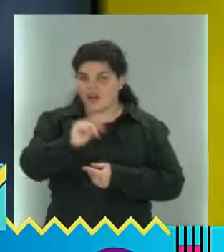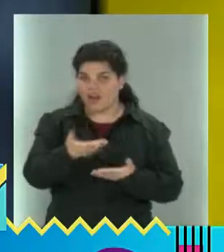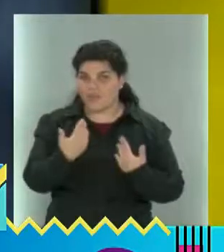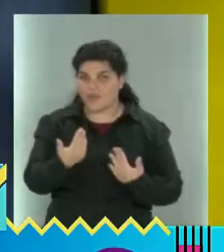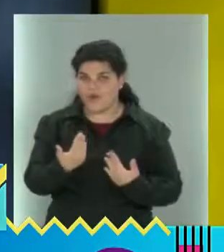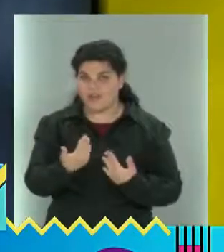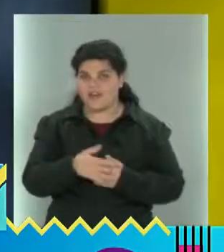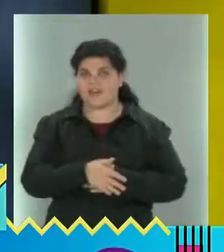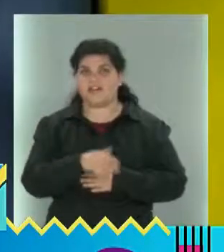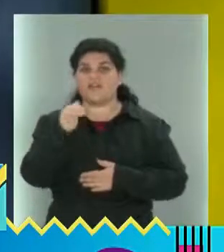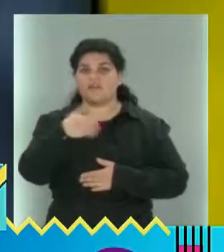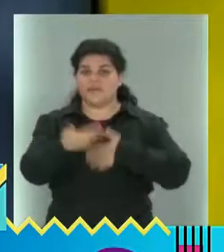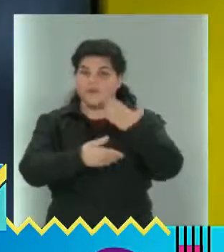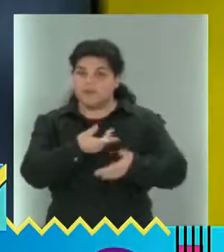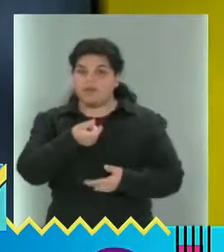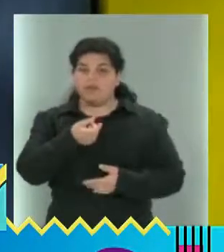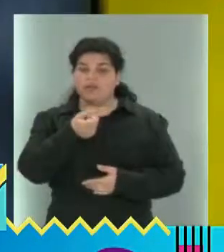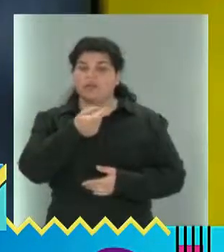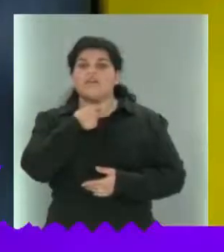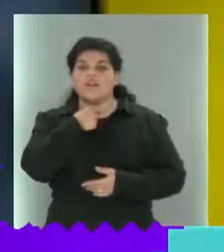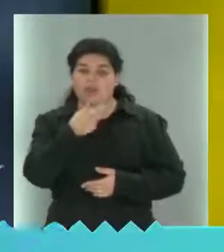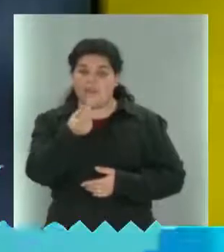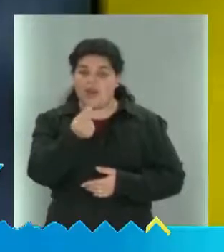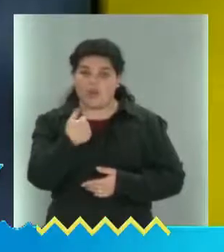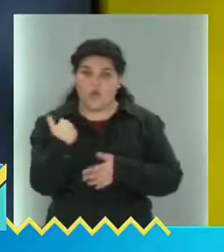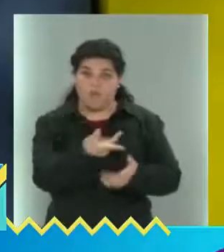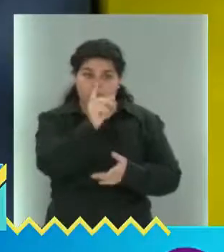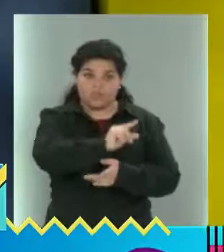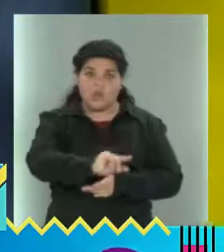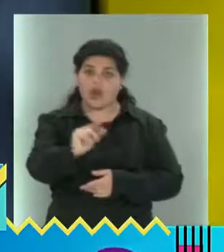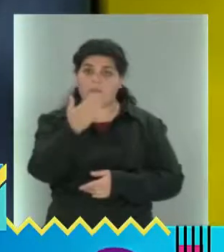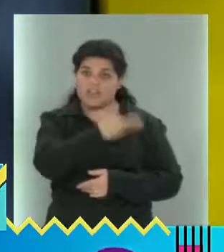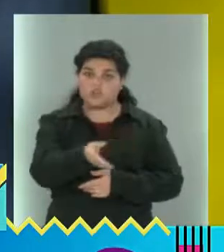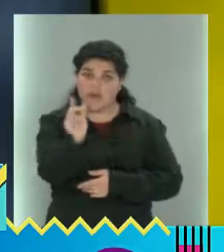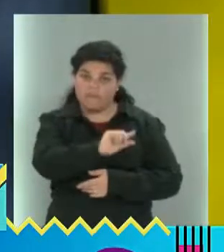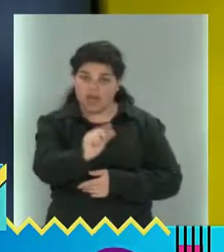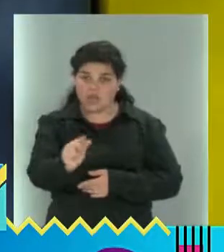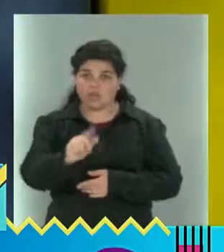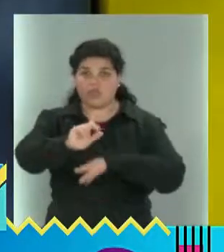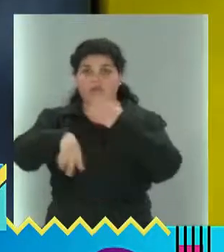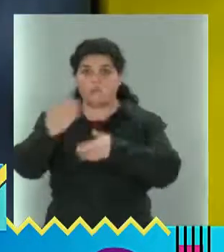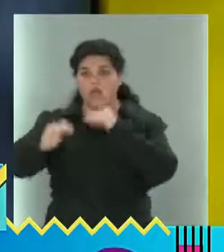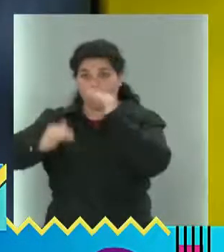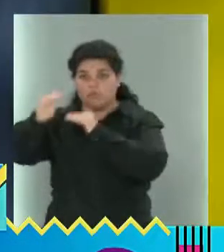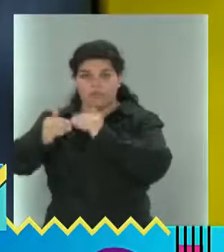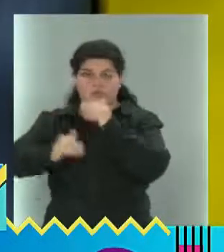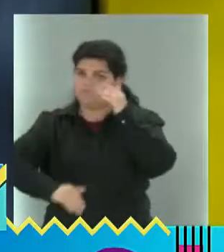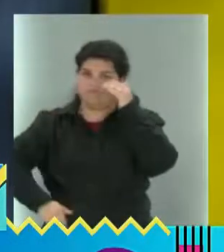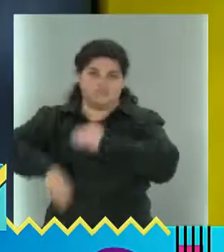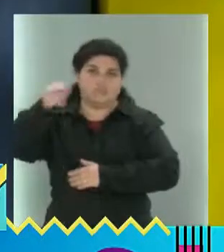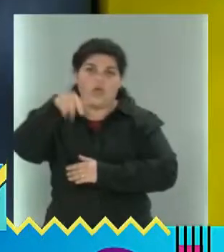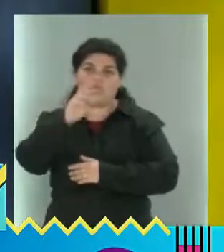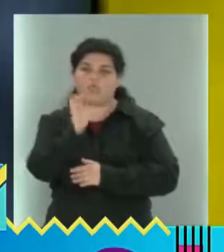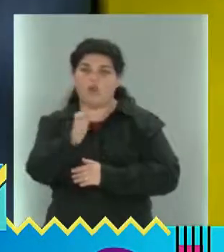intentar abaratarle el precio a la gente terminó afectando la balanza comercial y poniéndole presión al